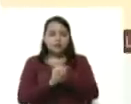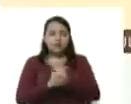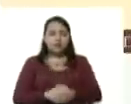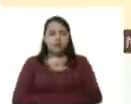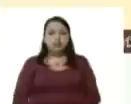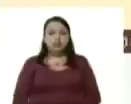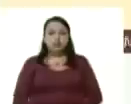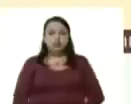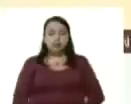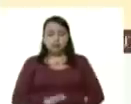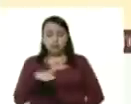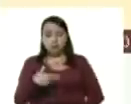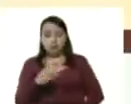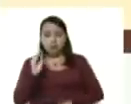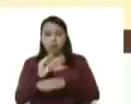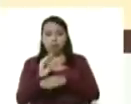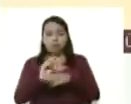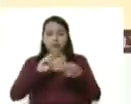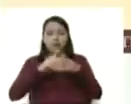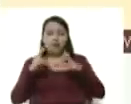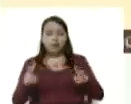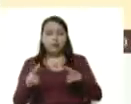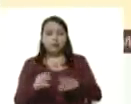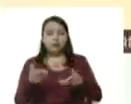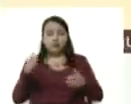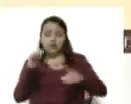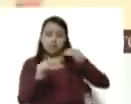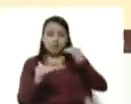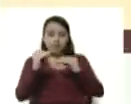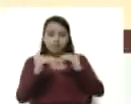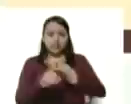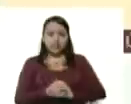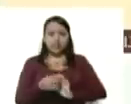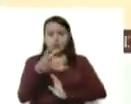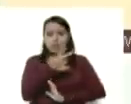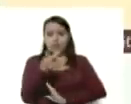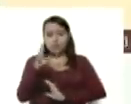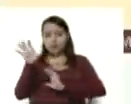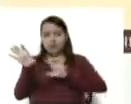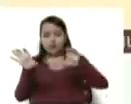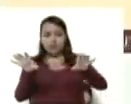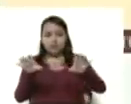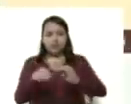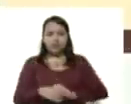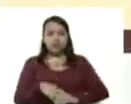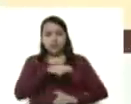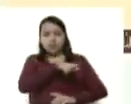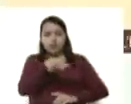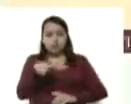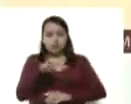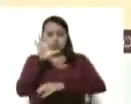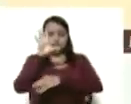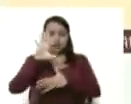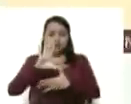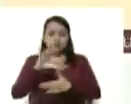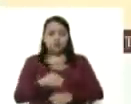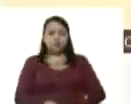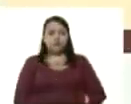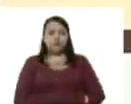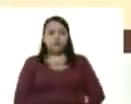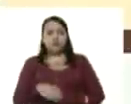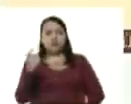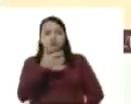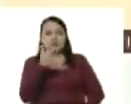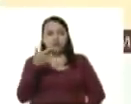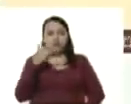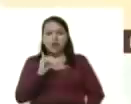de preservar la paz y la estabilidad entre los dos países y de nuestra región, busca que sea a través de